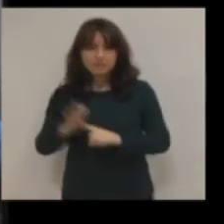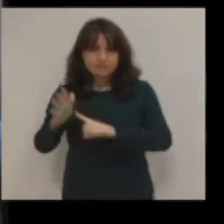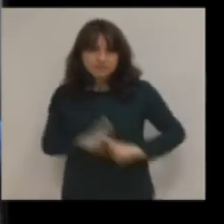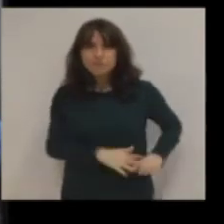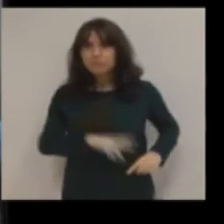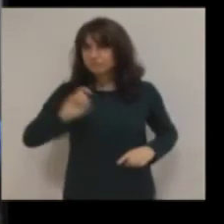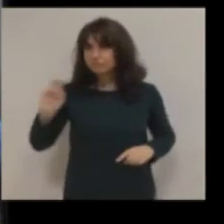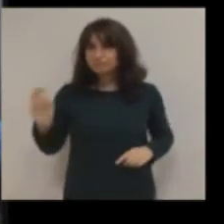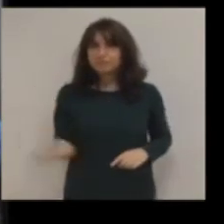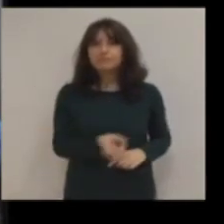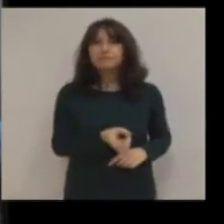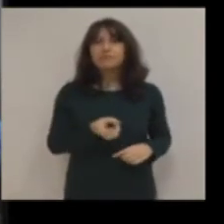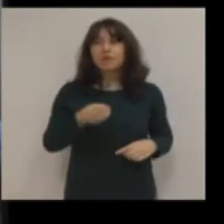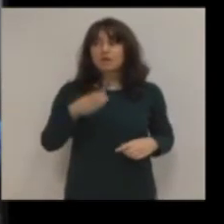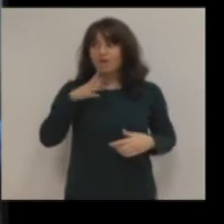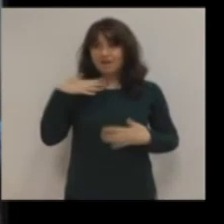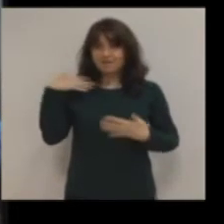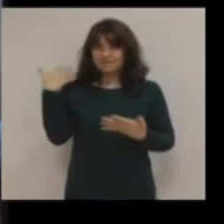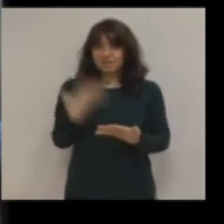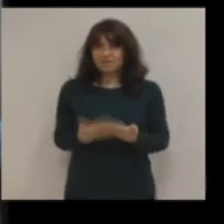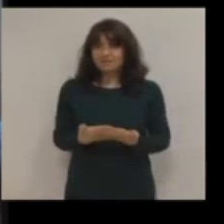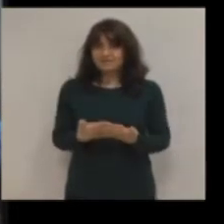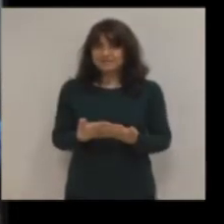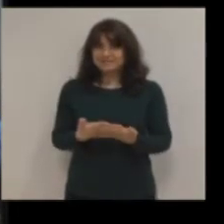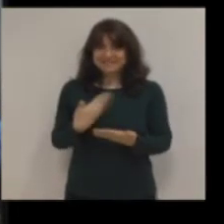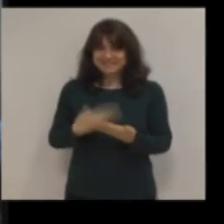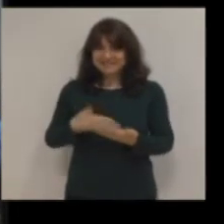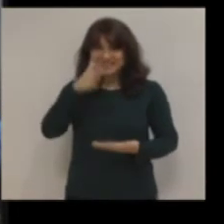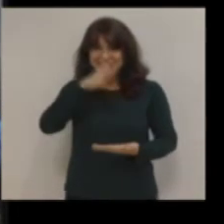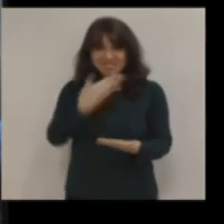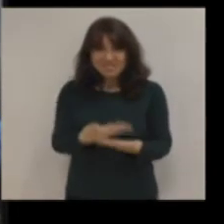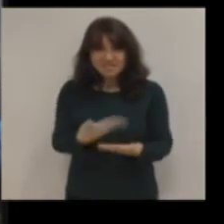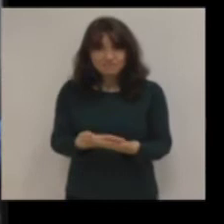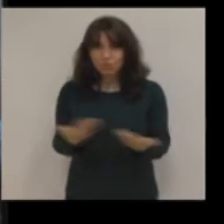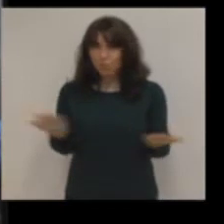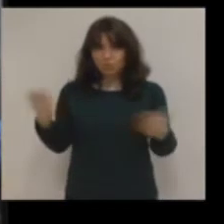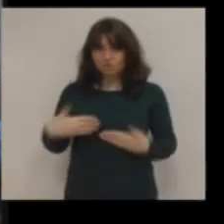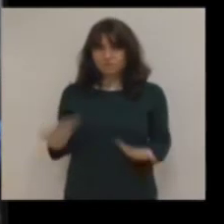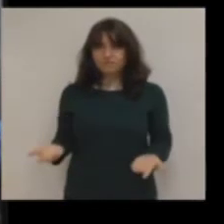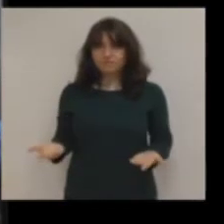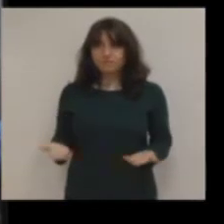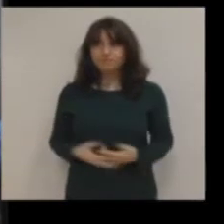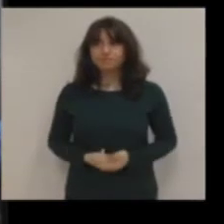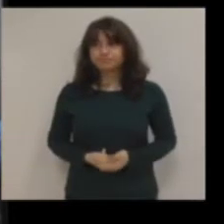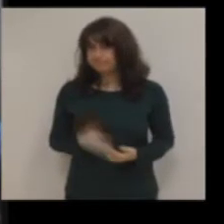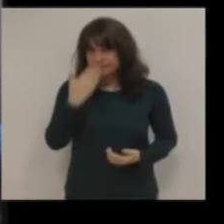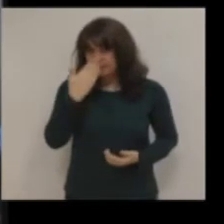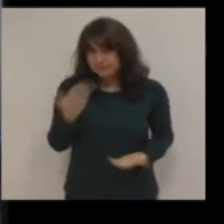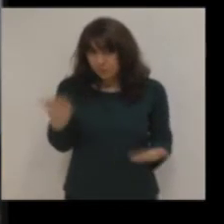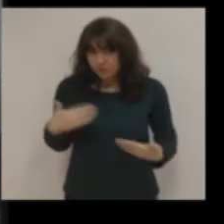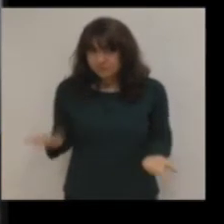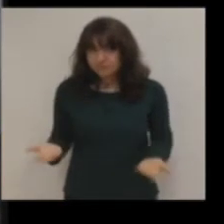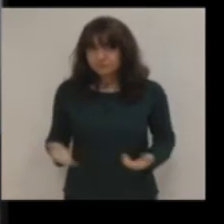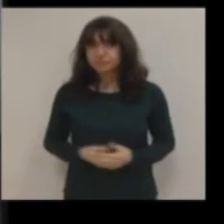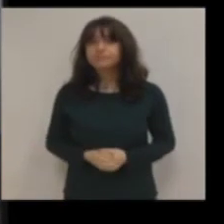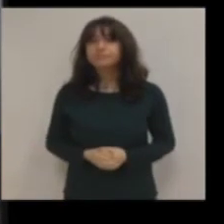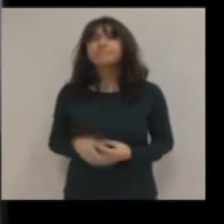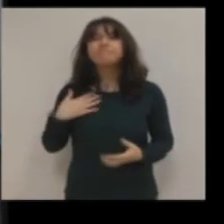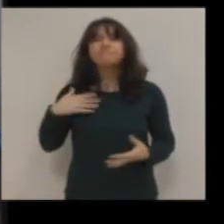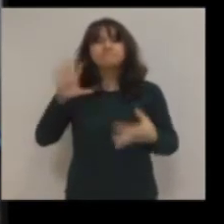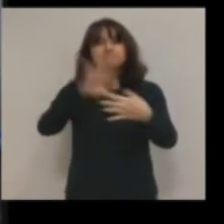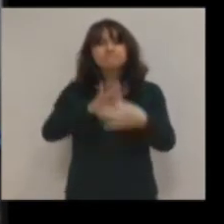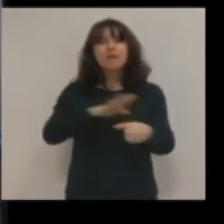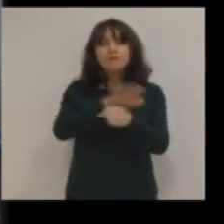y hasta ahora no hay ninguna sentencia. O sea, sencillamente no ha habido una. Y relacionándolo con el